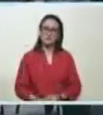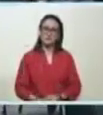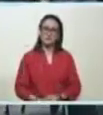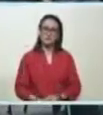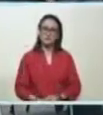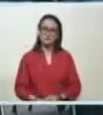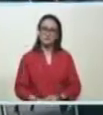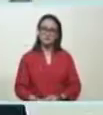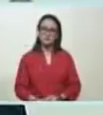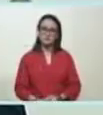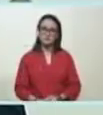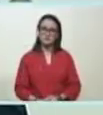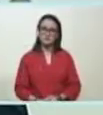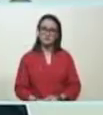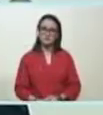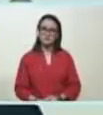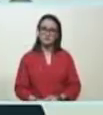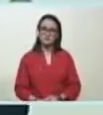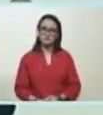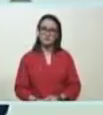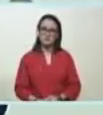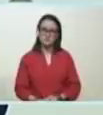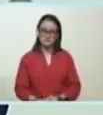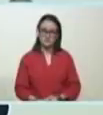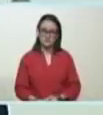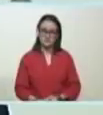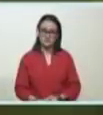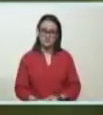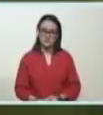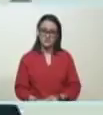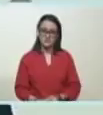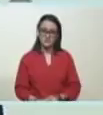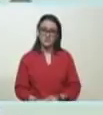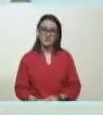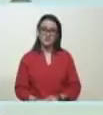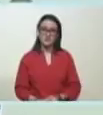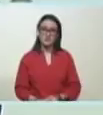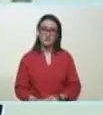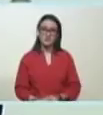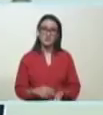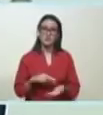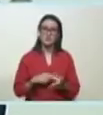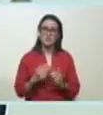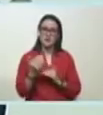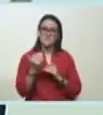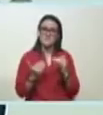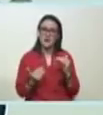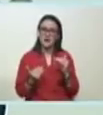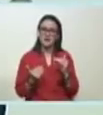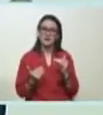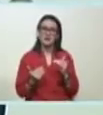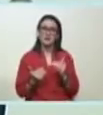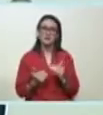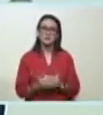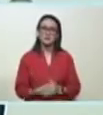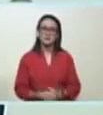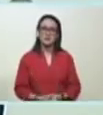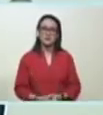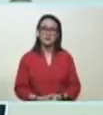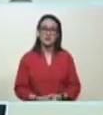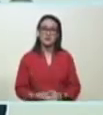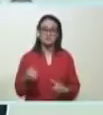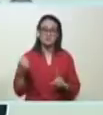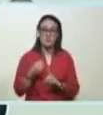No quiere decir que porque no fuimos al max superior se disminuye el carácter y el